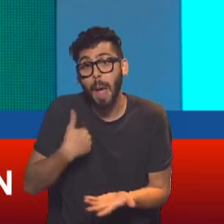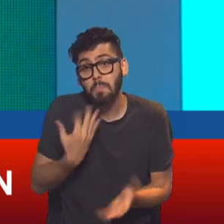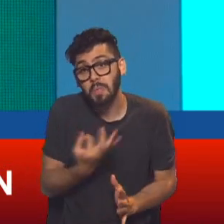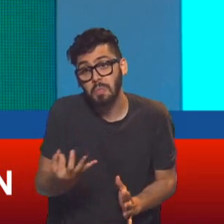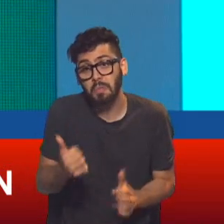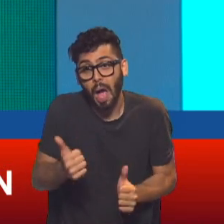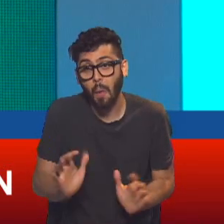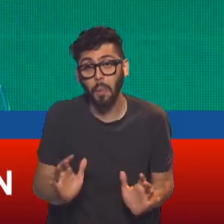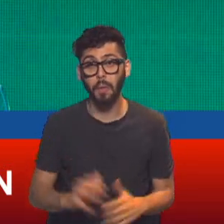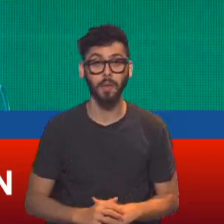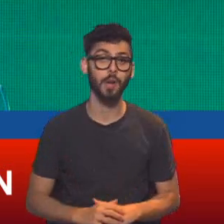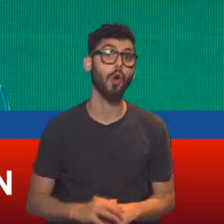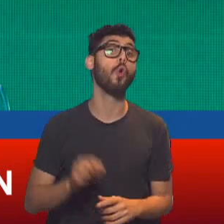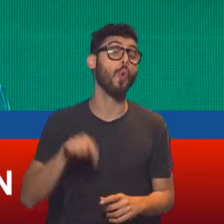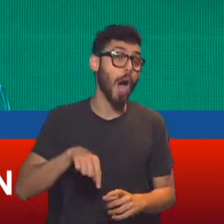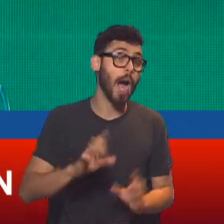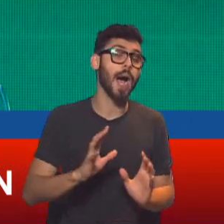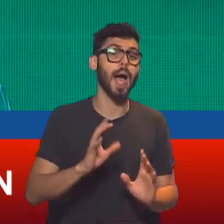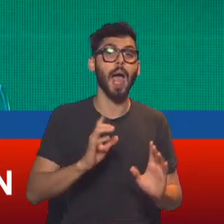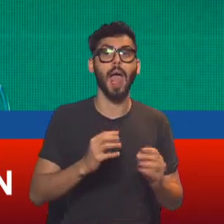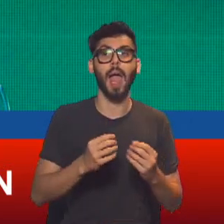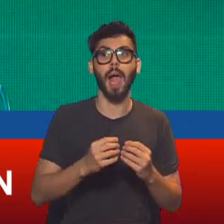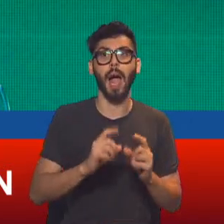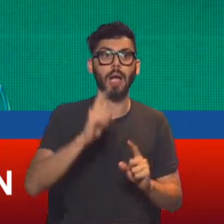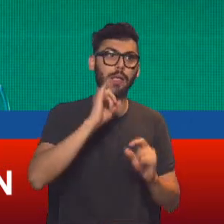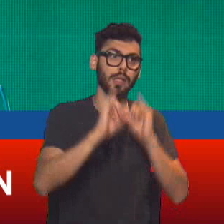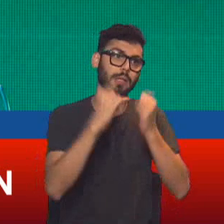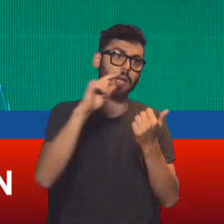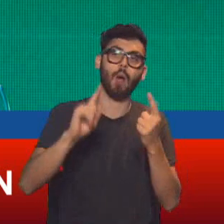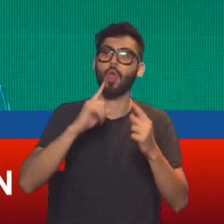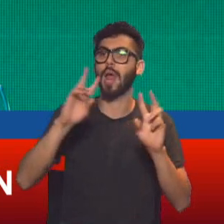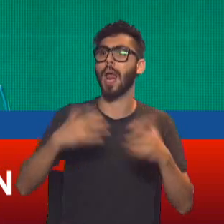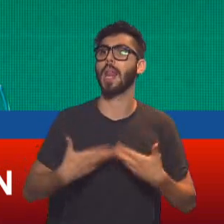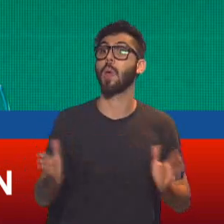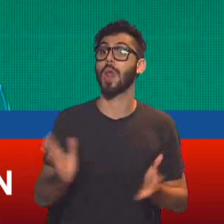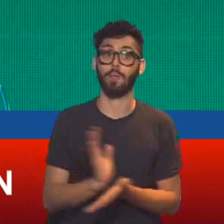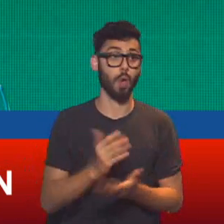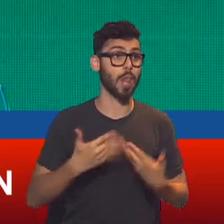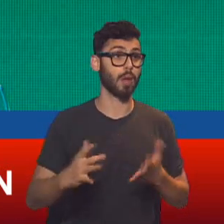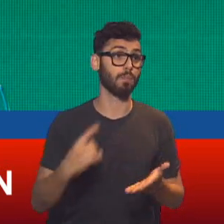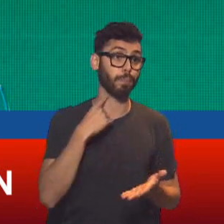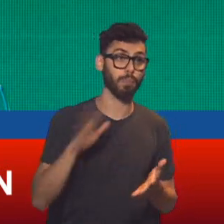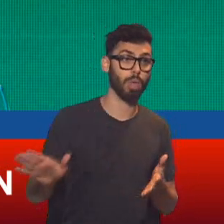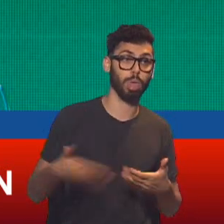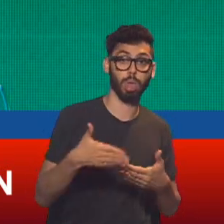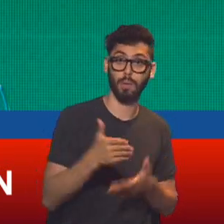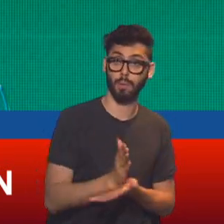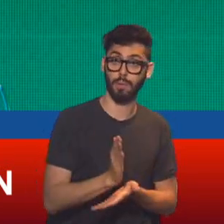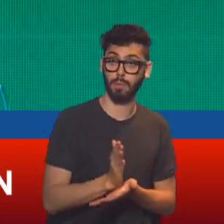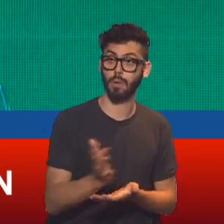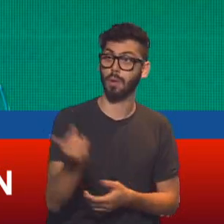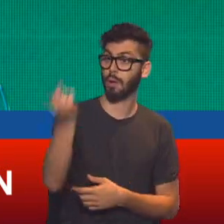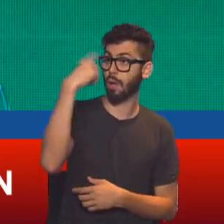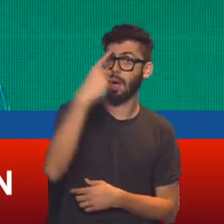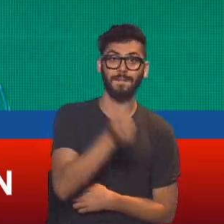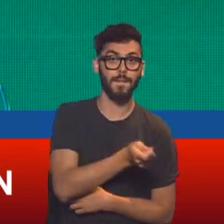bueno, acá personal. empiezan a pesar un montón de discursos, ¿no? Hay quienes hablan de la libertad y que sienten coartada su libertad porque son obligados en cierta manera a vacunarse,